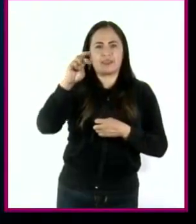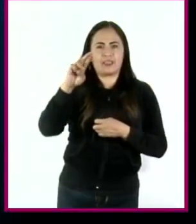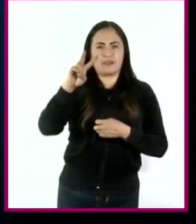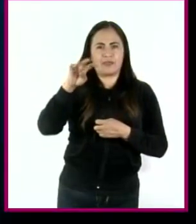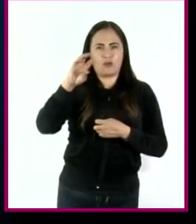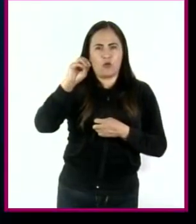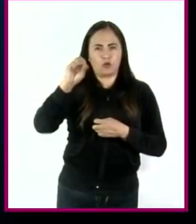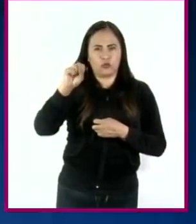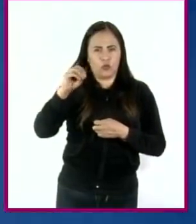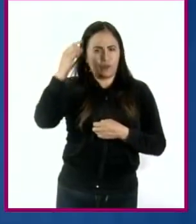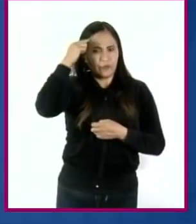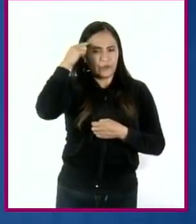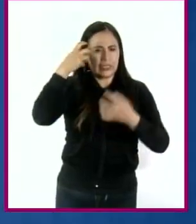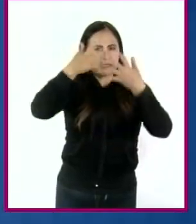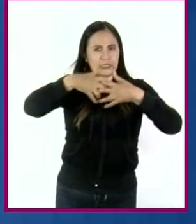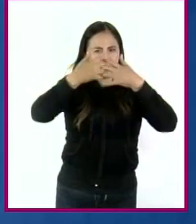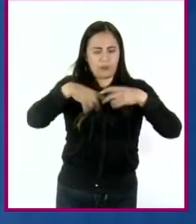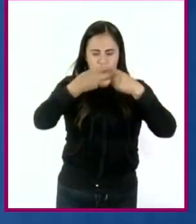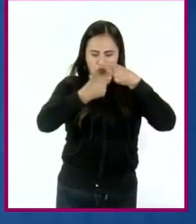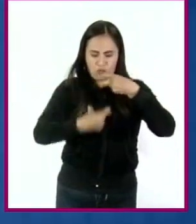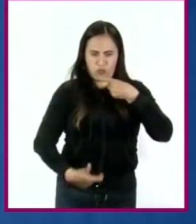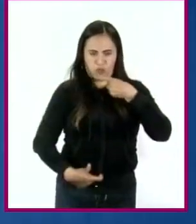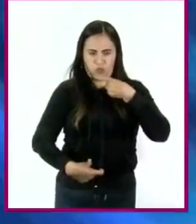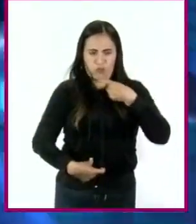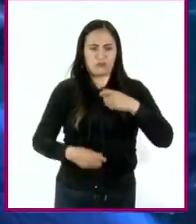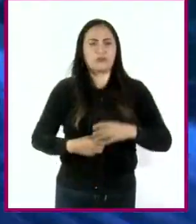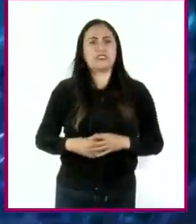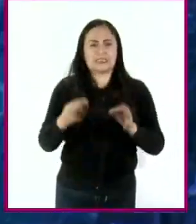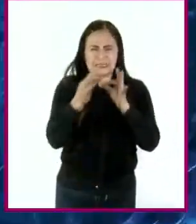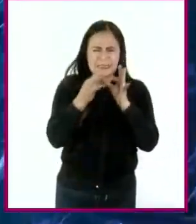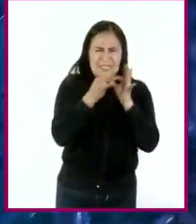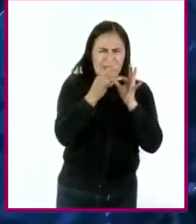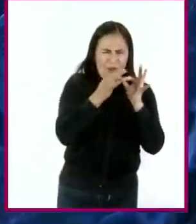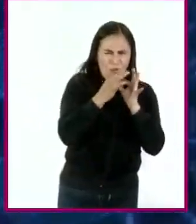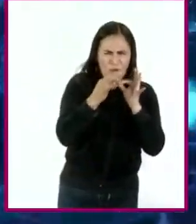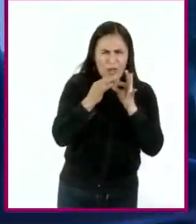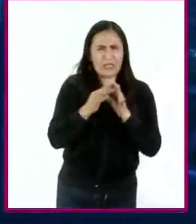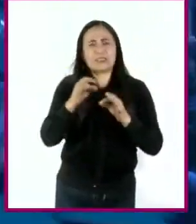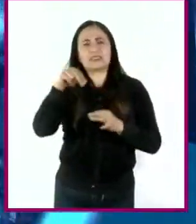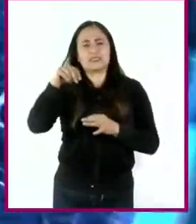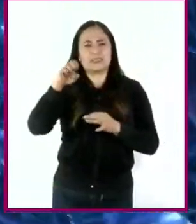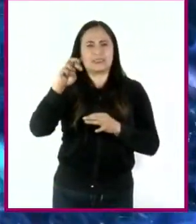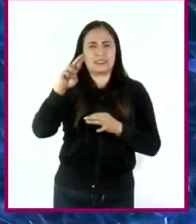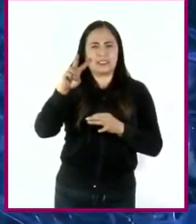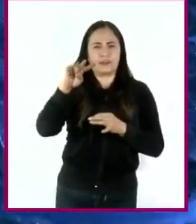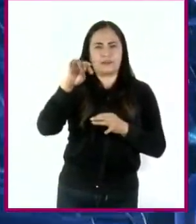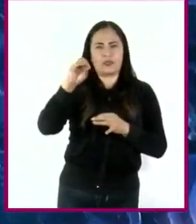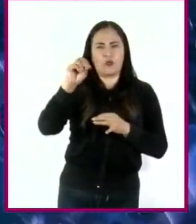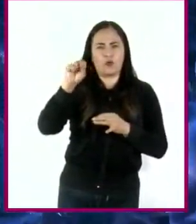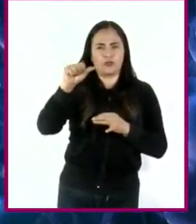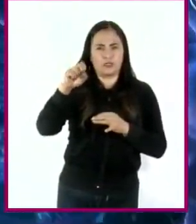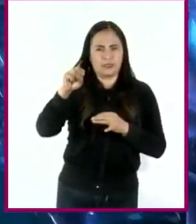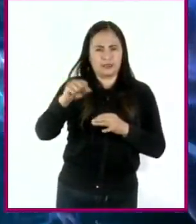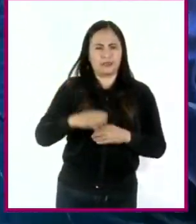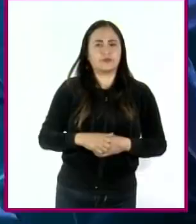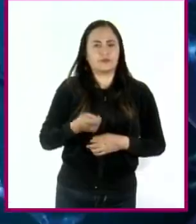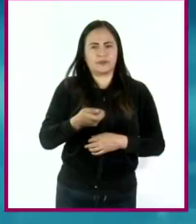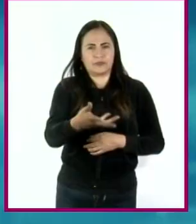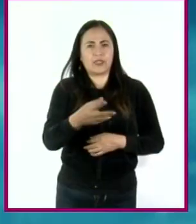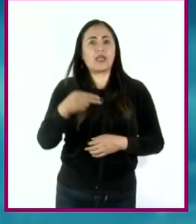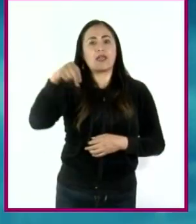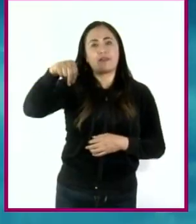cerebro, la médula espinal y las redes de células nerviosas sensitivas o motoras que también llamamos